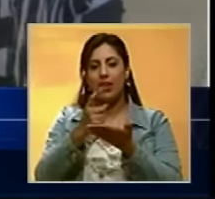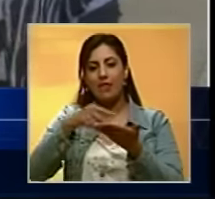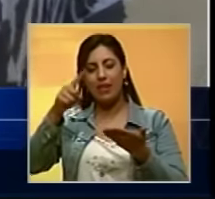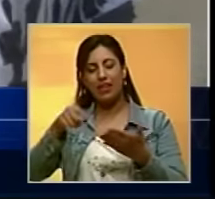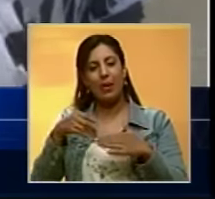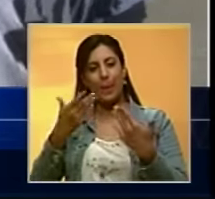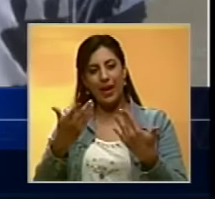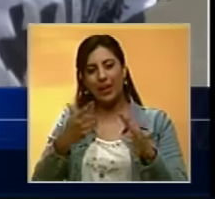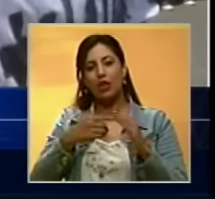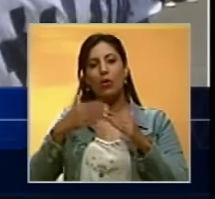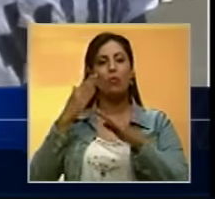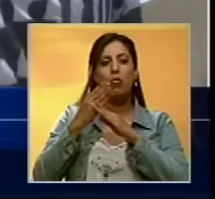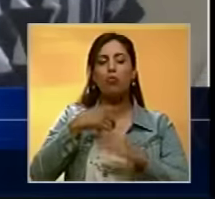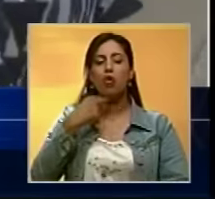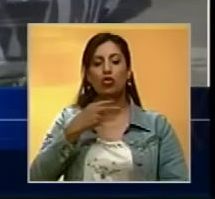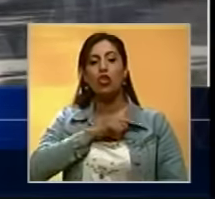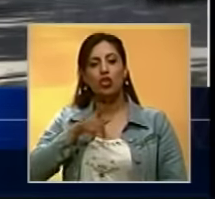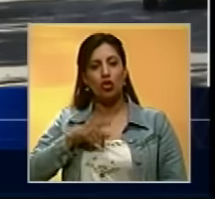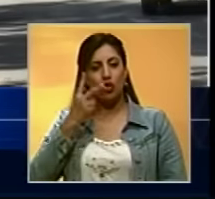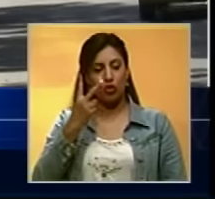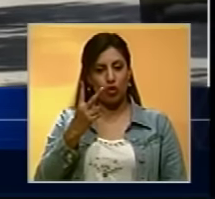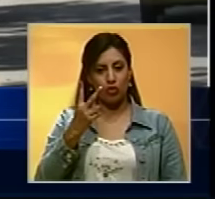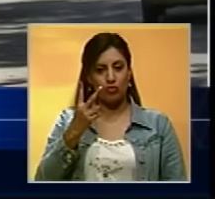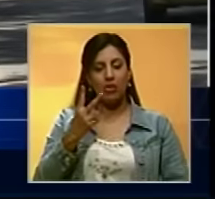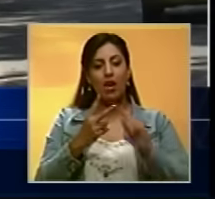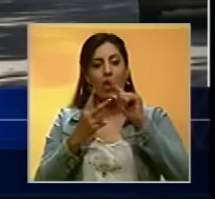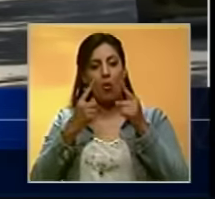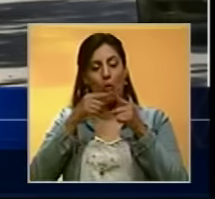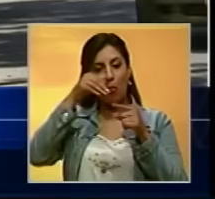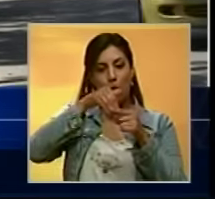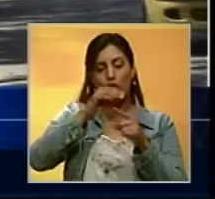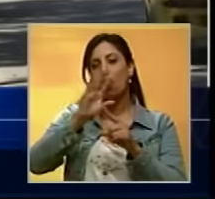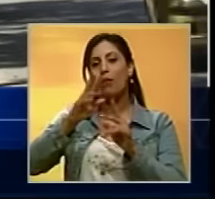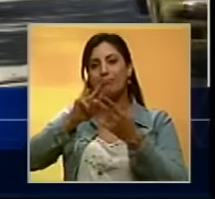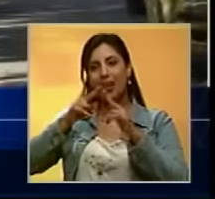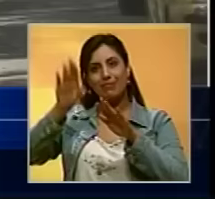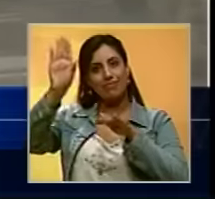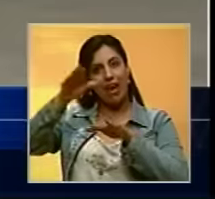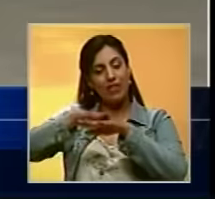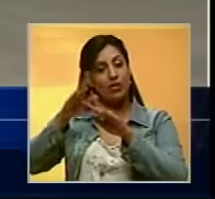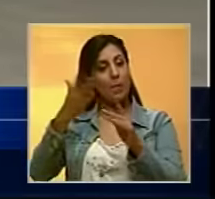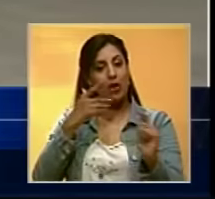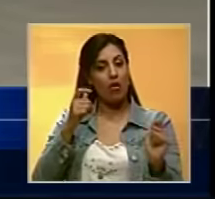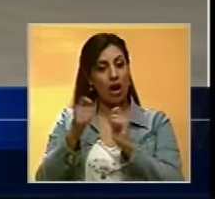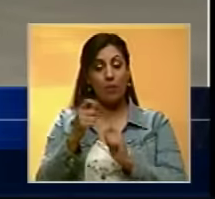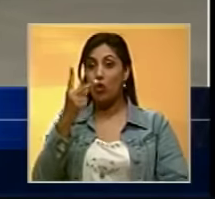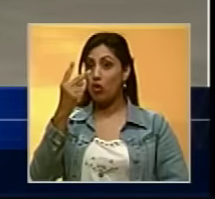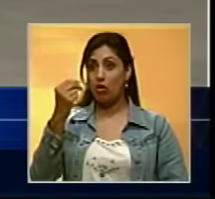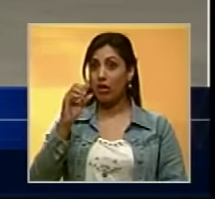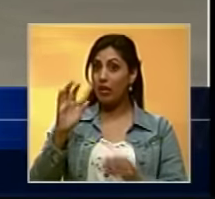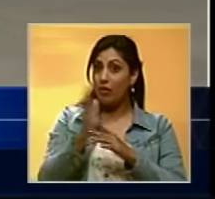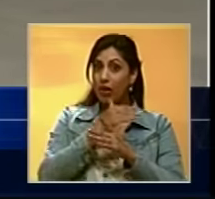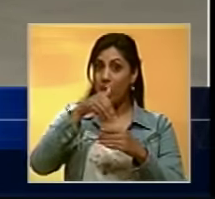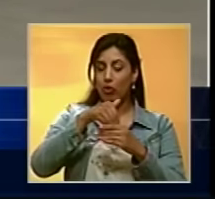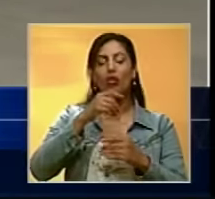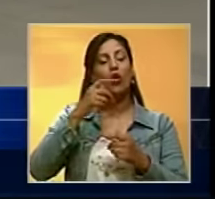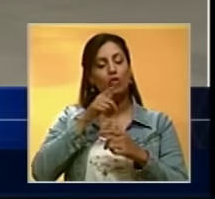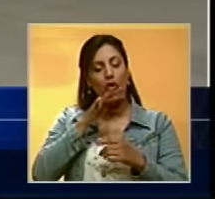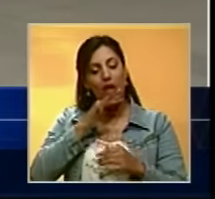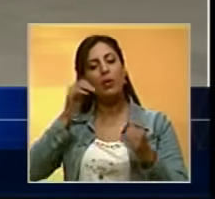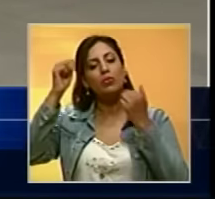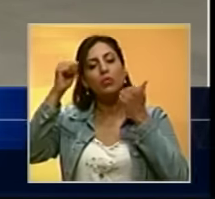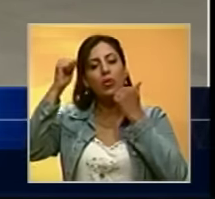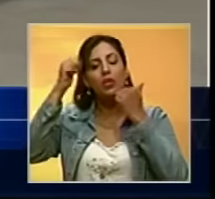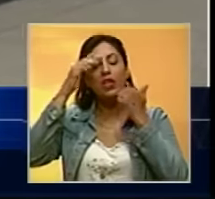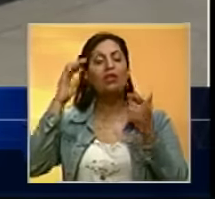Firma para detener nuestra voz y que tenemos dos herramientas el voto y la manifestación pacífica para lograr los cambios si nos quieren quitar el voto todavía tenemos la